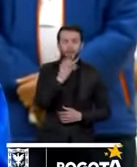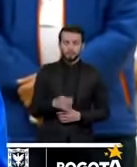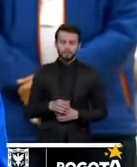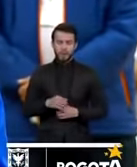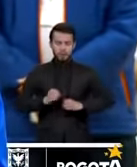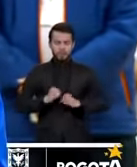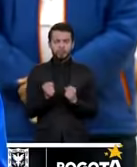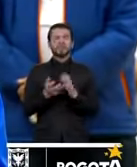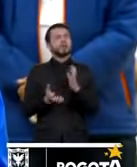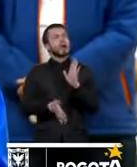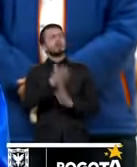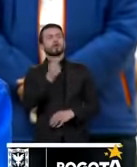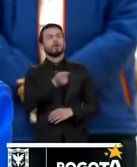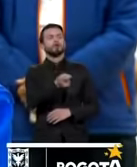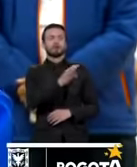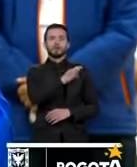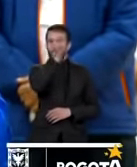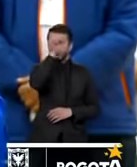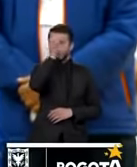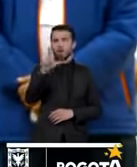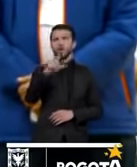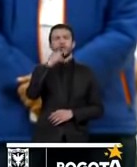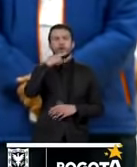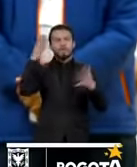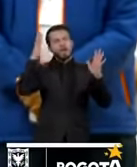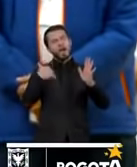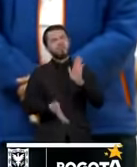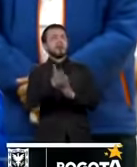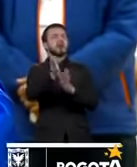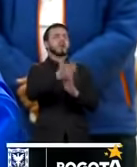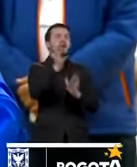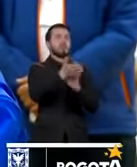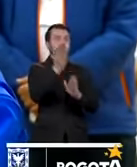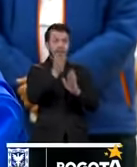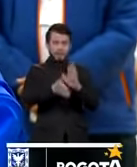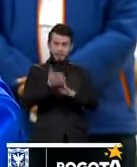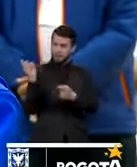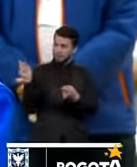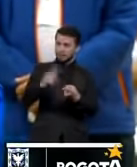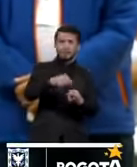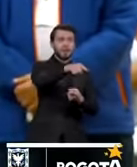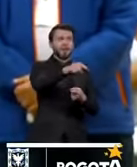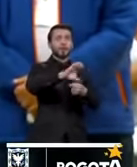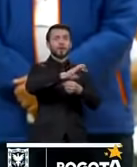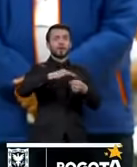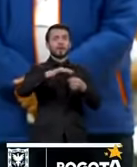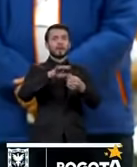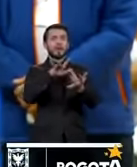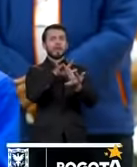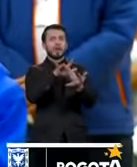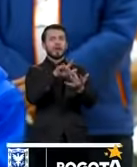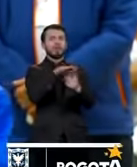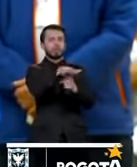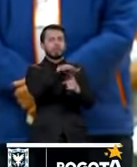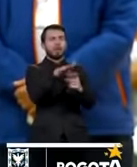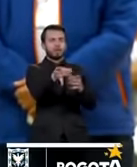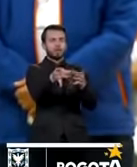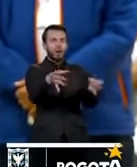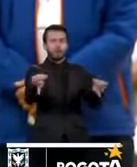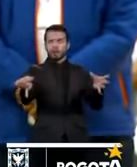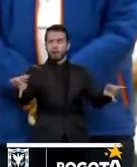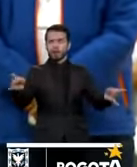Cundinamarca. Si desde Bogotá y Cundinamarca, que somos la región central, que tenemos la mayor tasa de contagio, arrancamos a